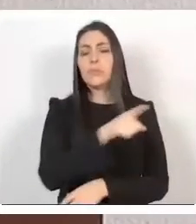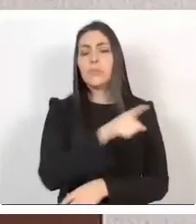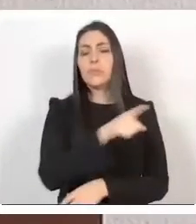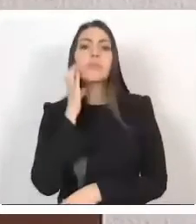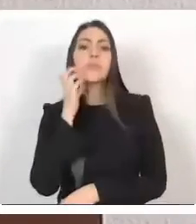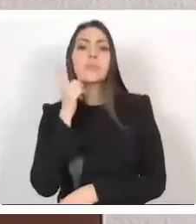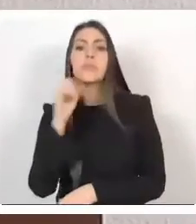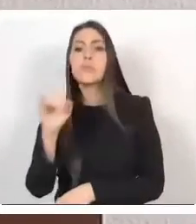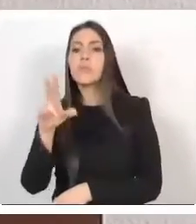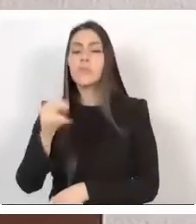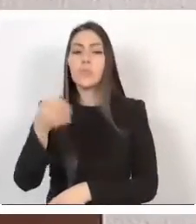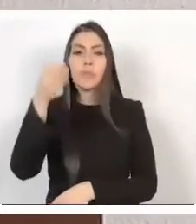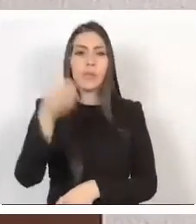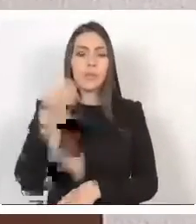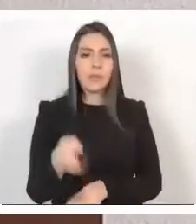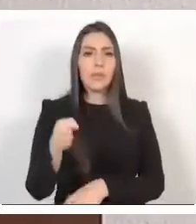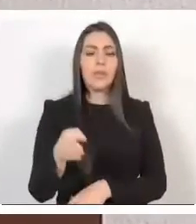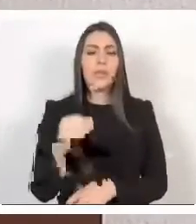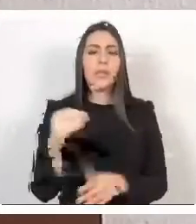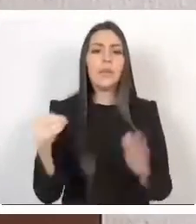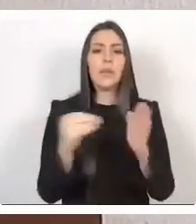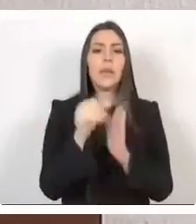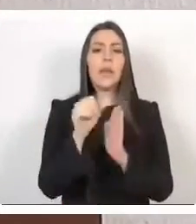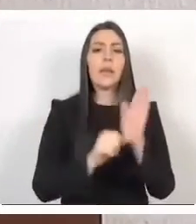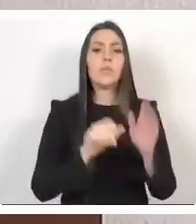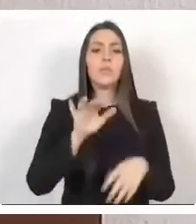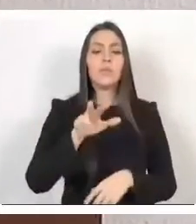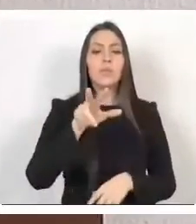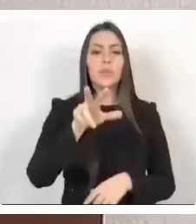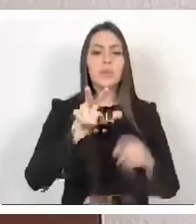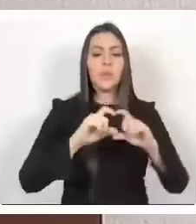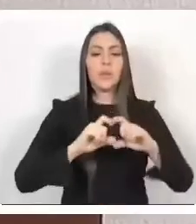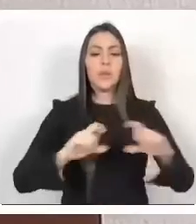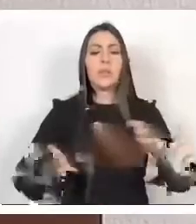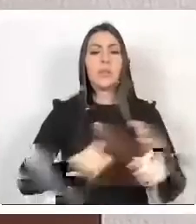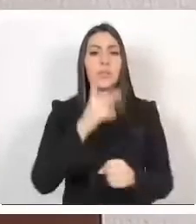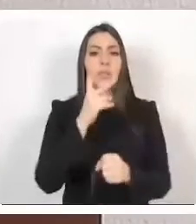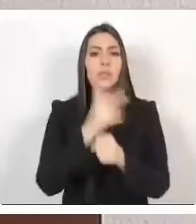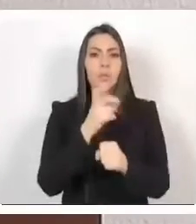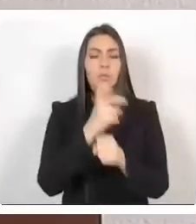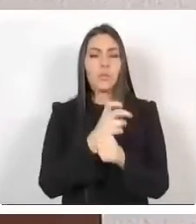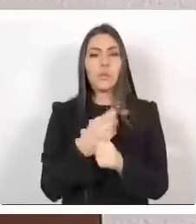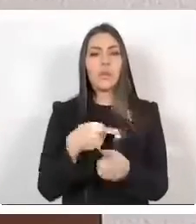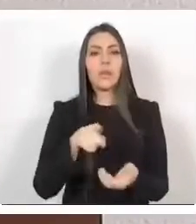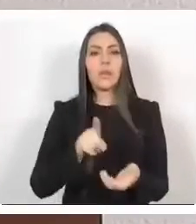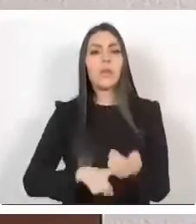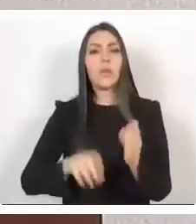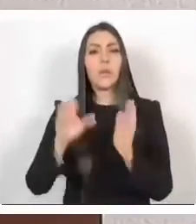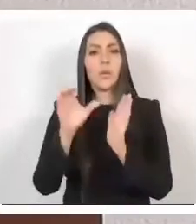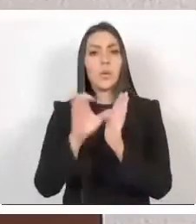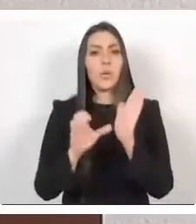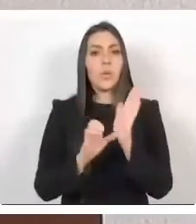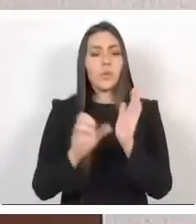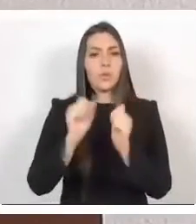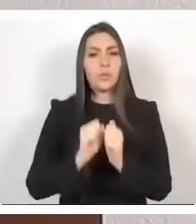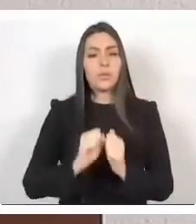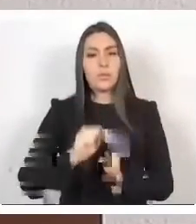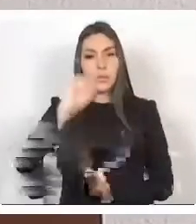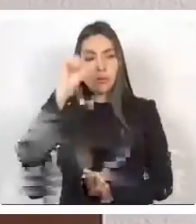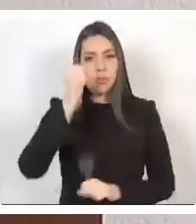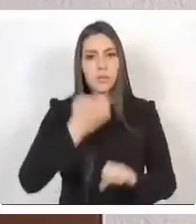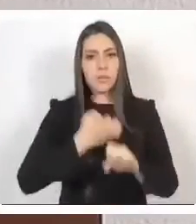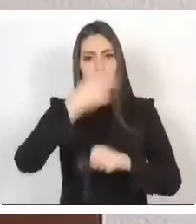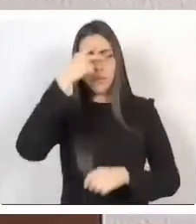derecho señalado en el artículo 58, fracción segunda, de la Constitución Política del Estado Libre y Soberano